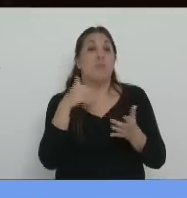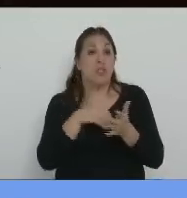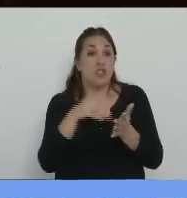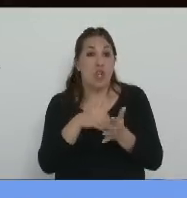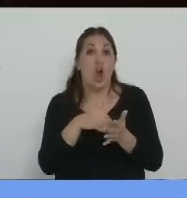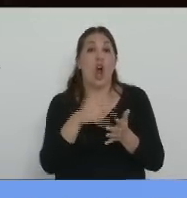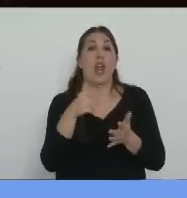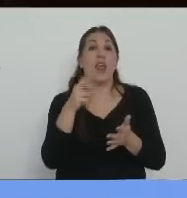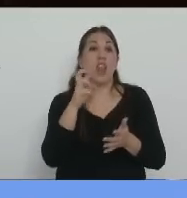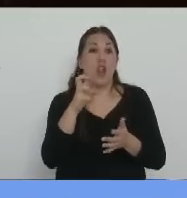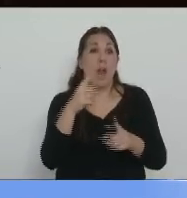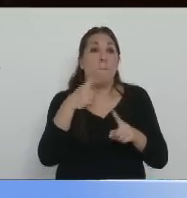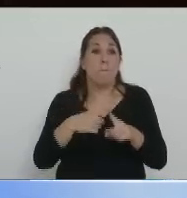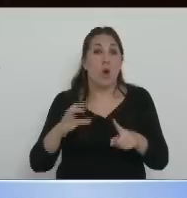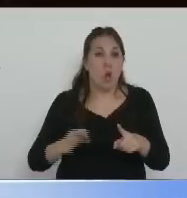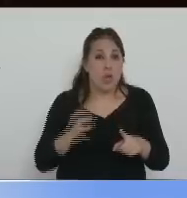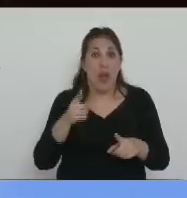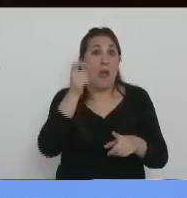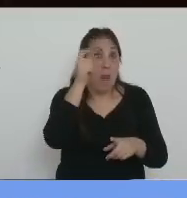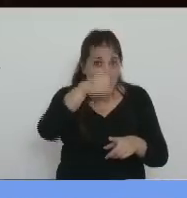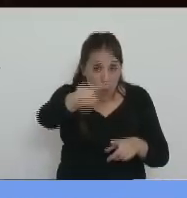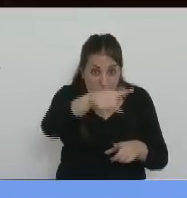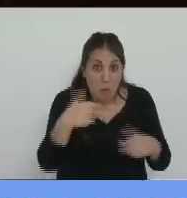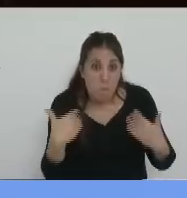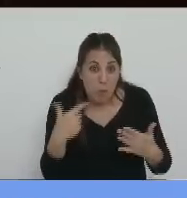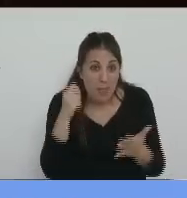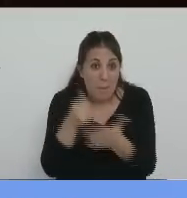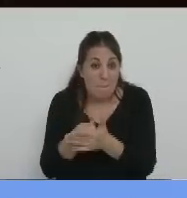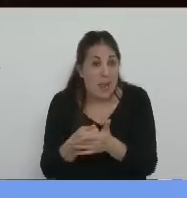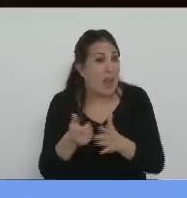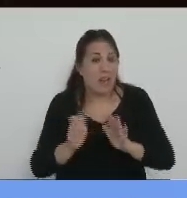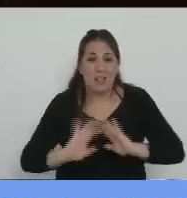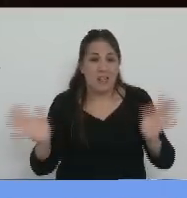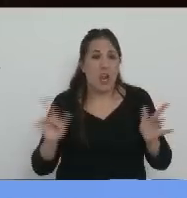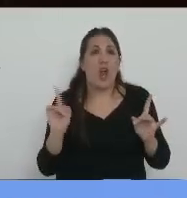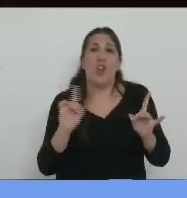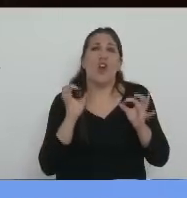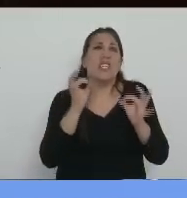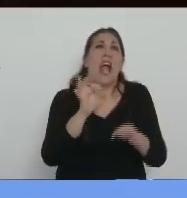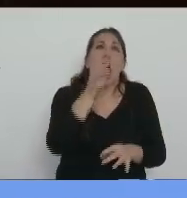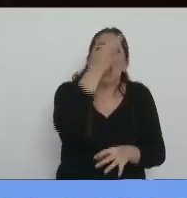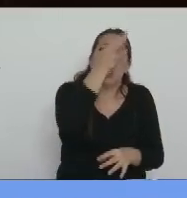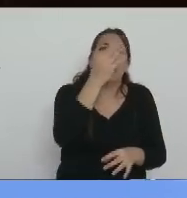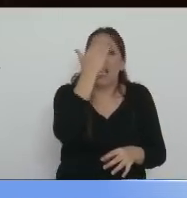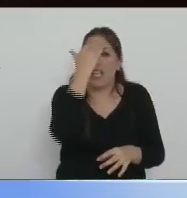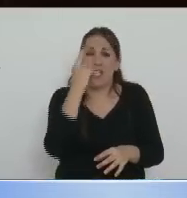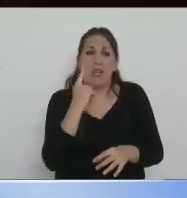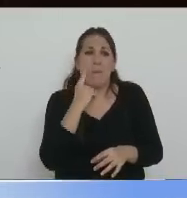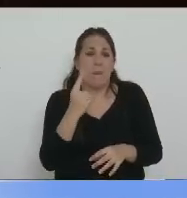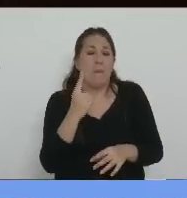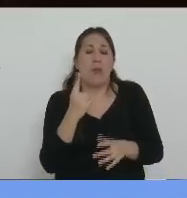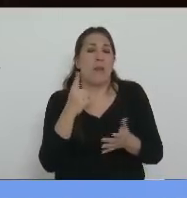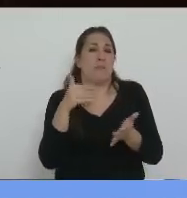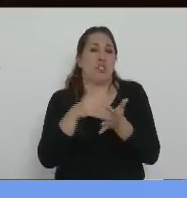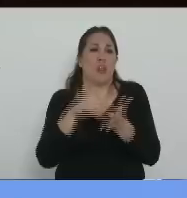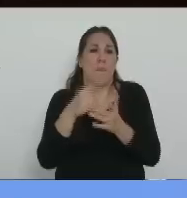ustedes imagina que lo van a poder llegar a pagar la balanza comercial nos llega a los 12 15 millones después 20 mil millones dólares por